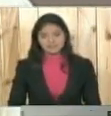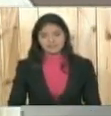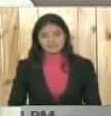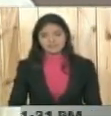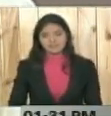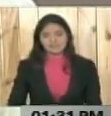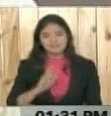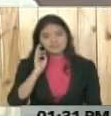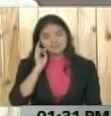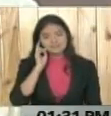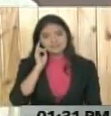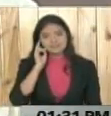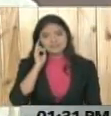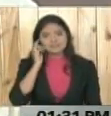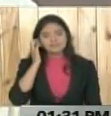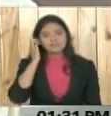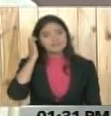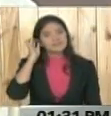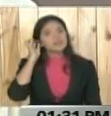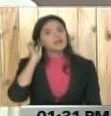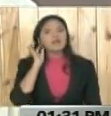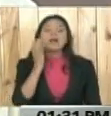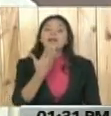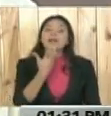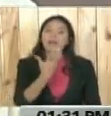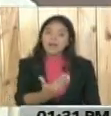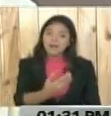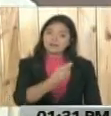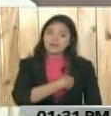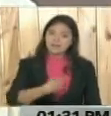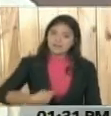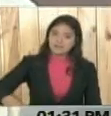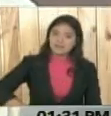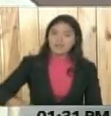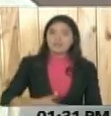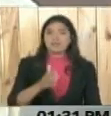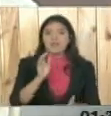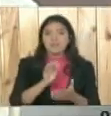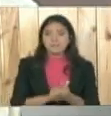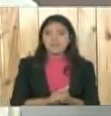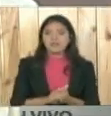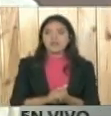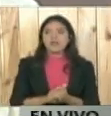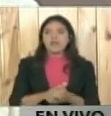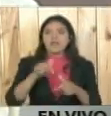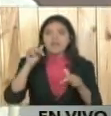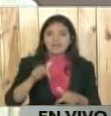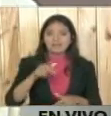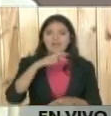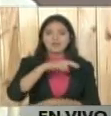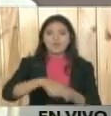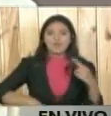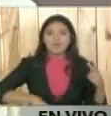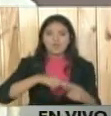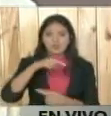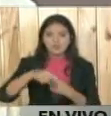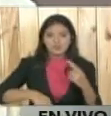Gracias, hermano. Señora presidente, comandante de esa revolución